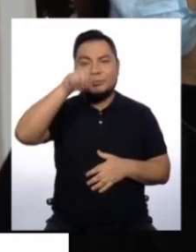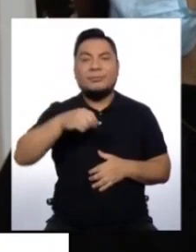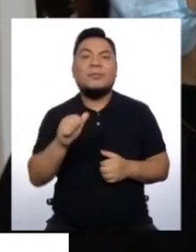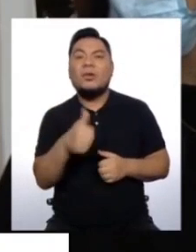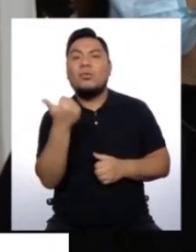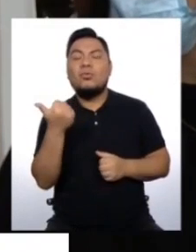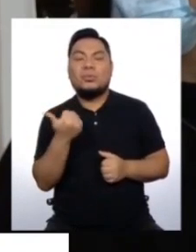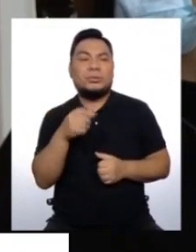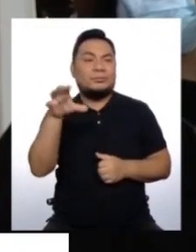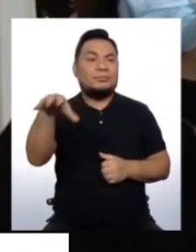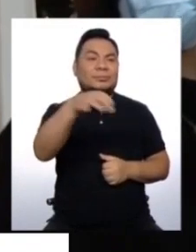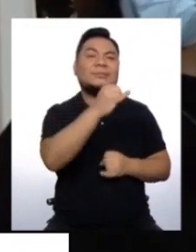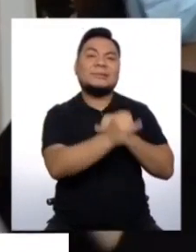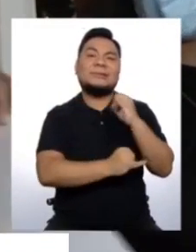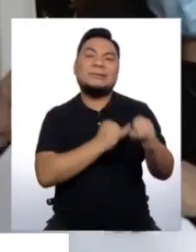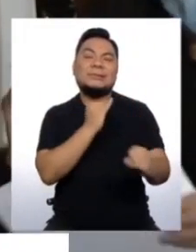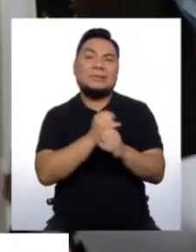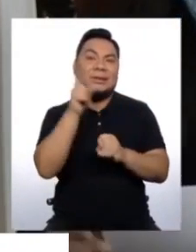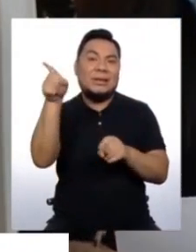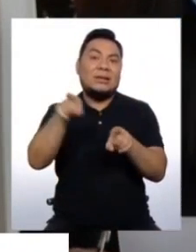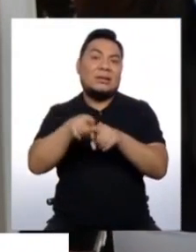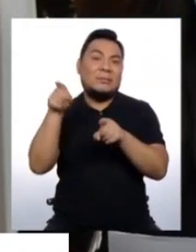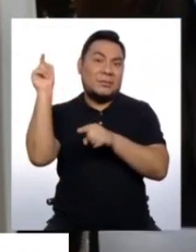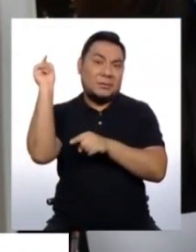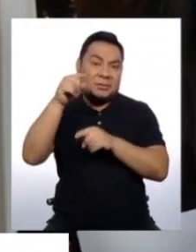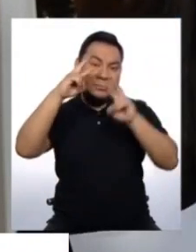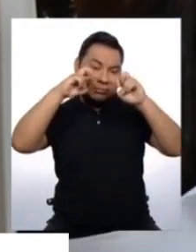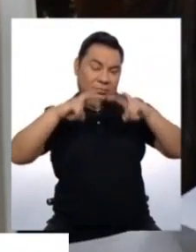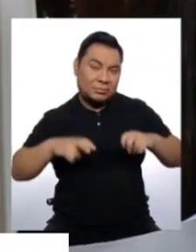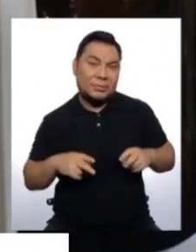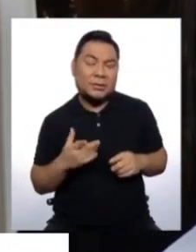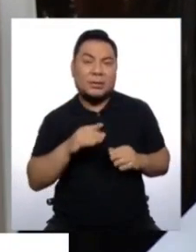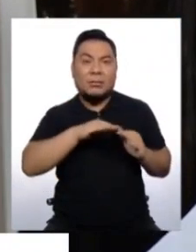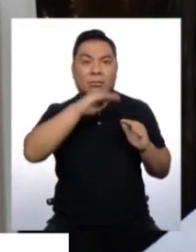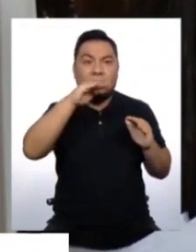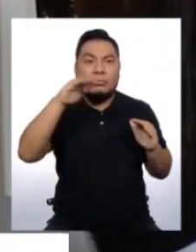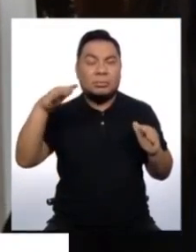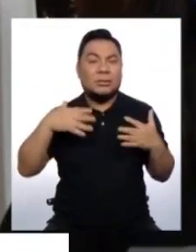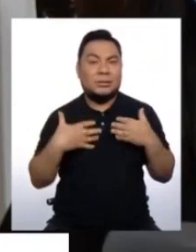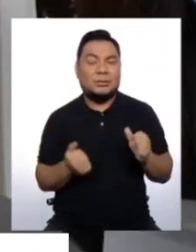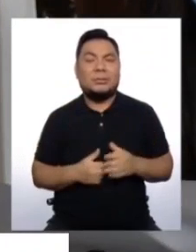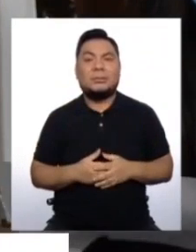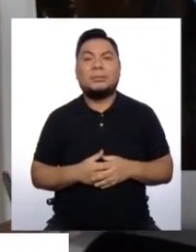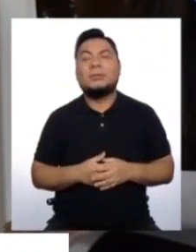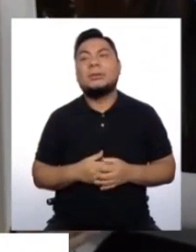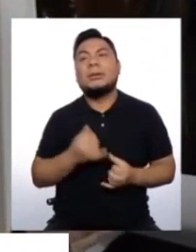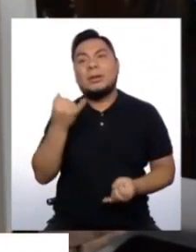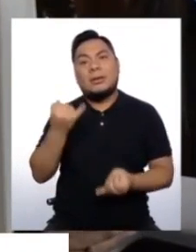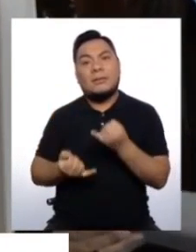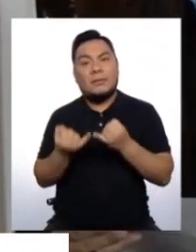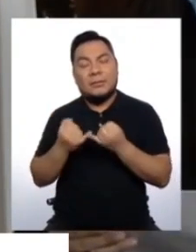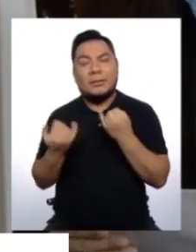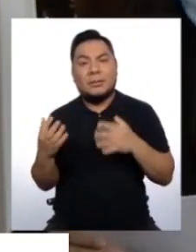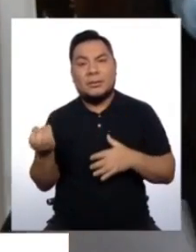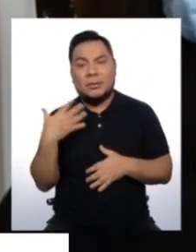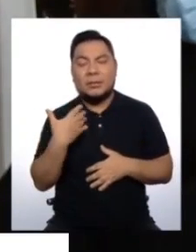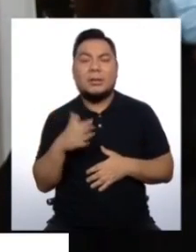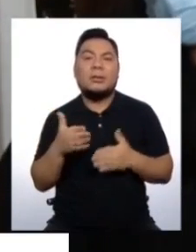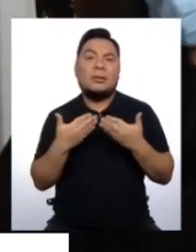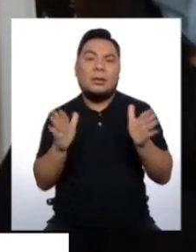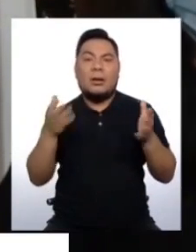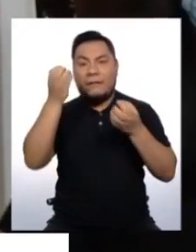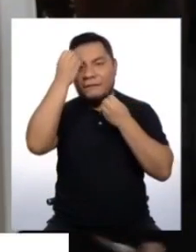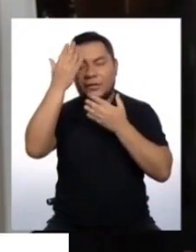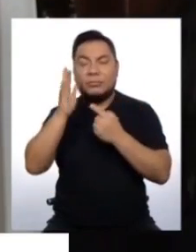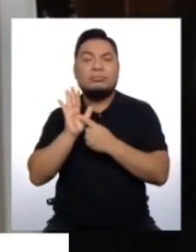otras instituciones internacionales que hacen métricas en salud. Y finalmente, el último paso que hemos dado, hemos abierto los